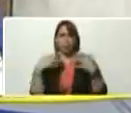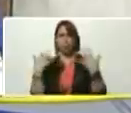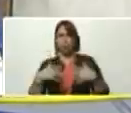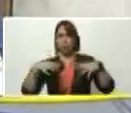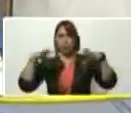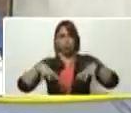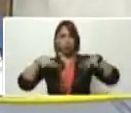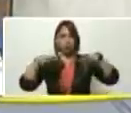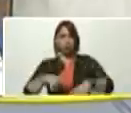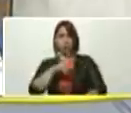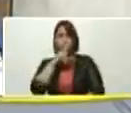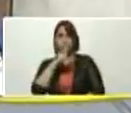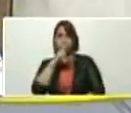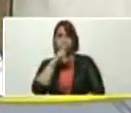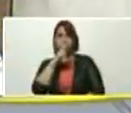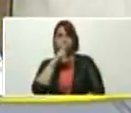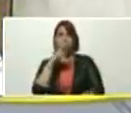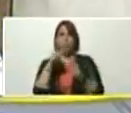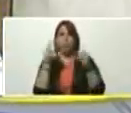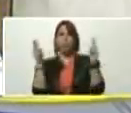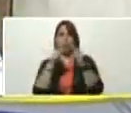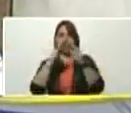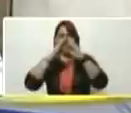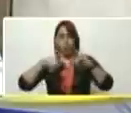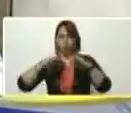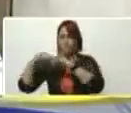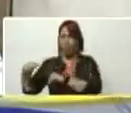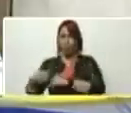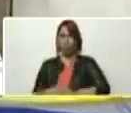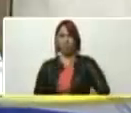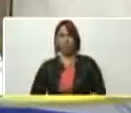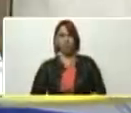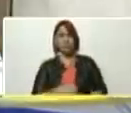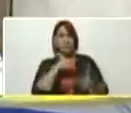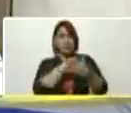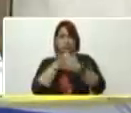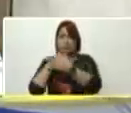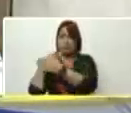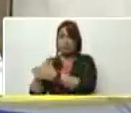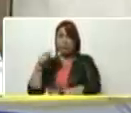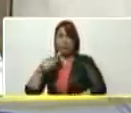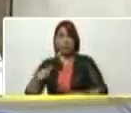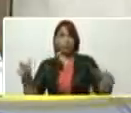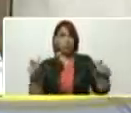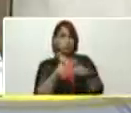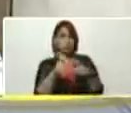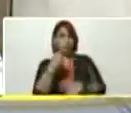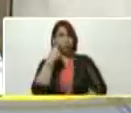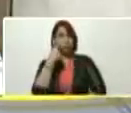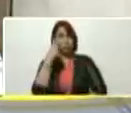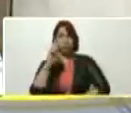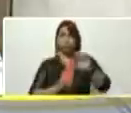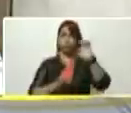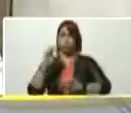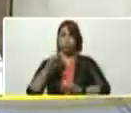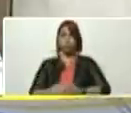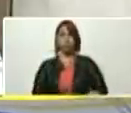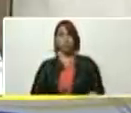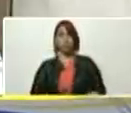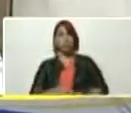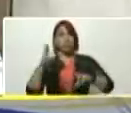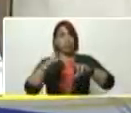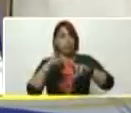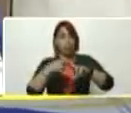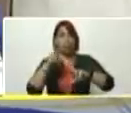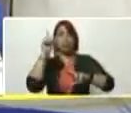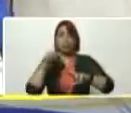habido, puentes que se han caído, y ahí estamos batallando, desde aquí, desde el puesto de comando presidencial, en Táchira, Freddy